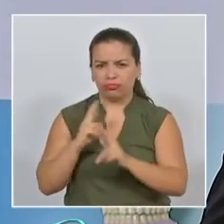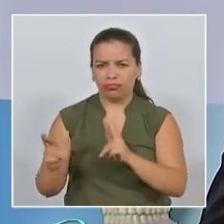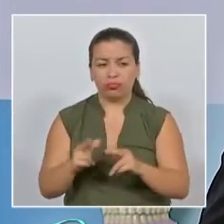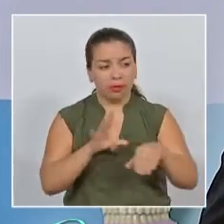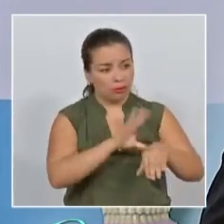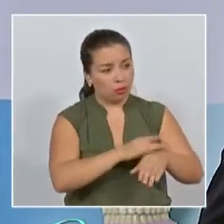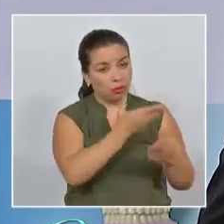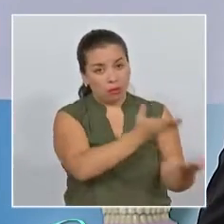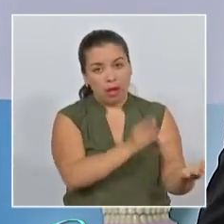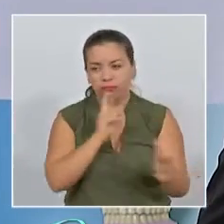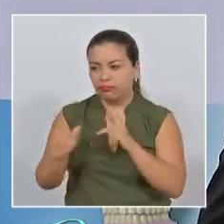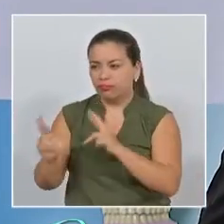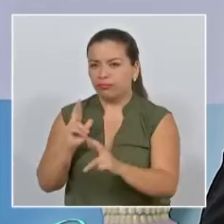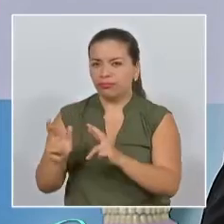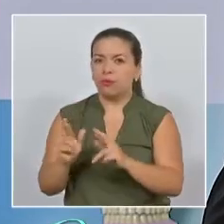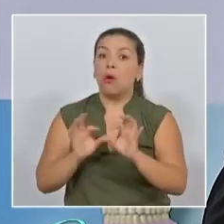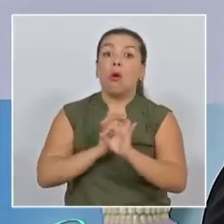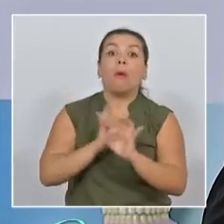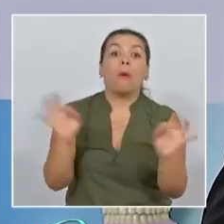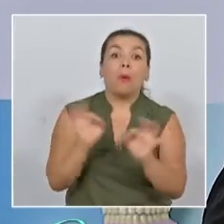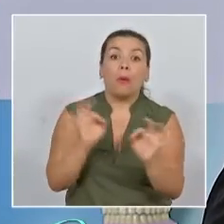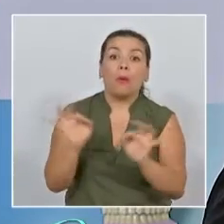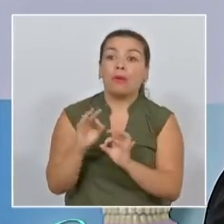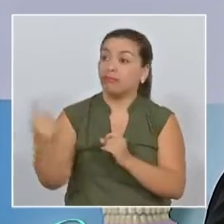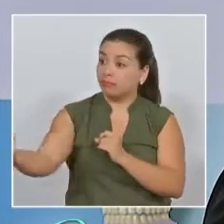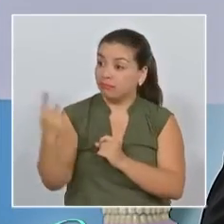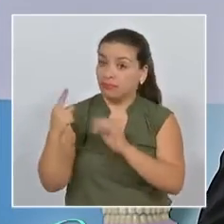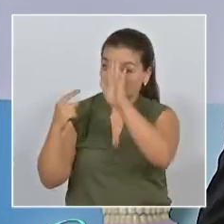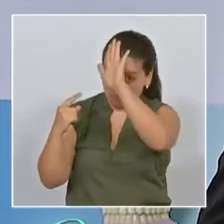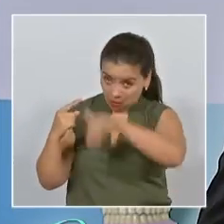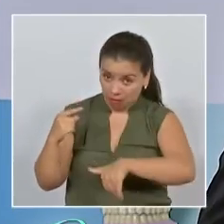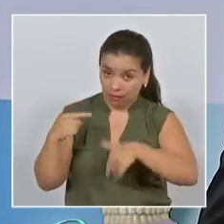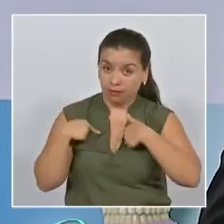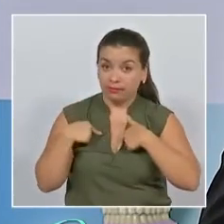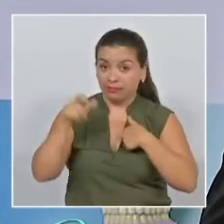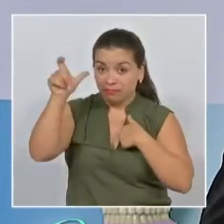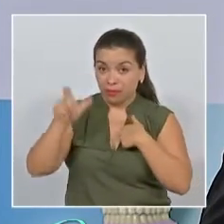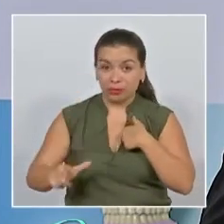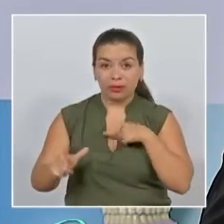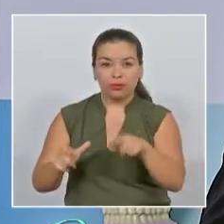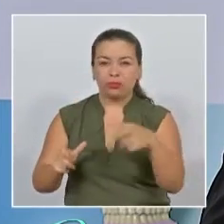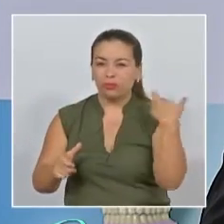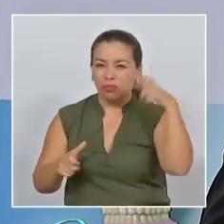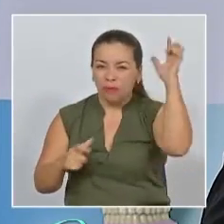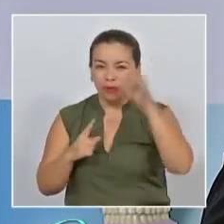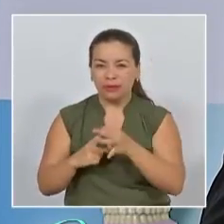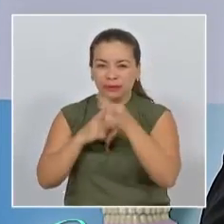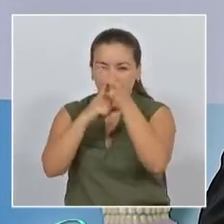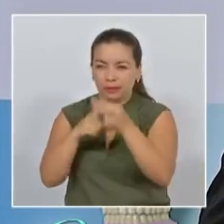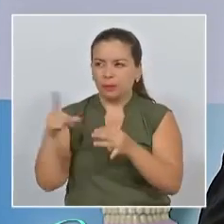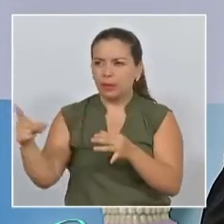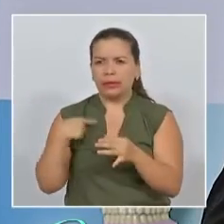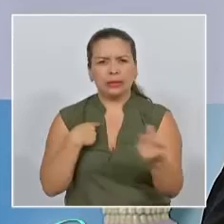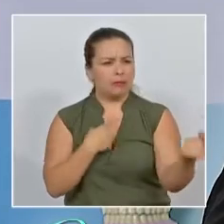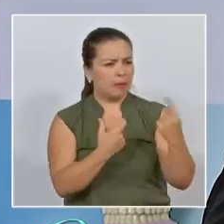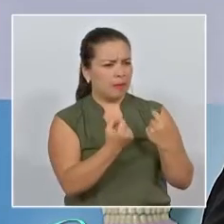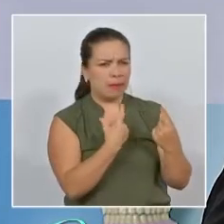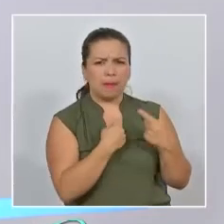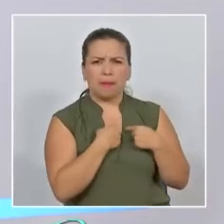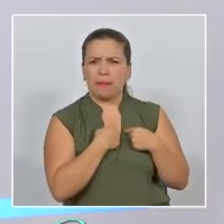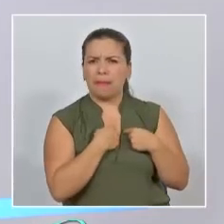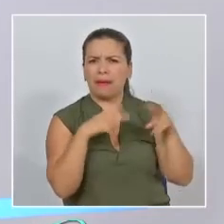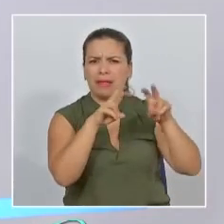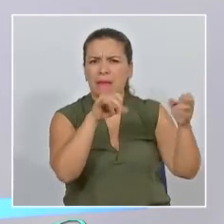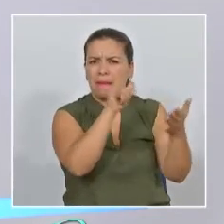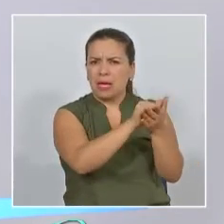doctor Jorge Enrique Rojas o trayendo los invitados especialistas cuando amerite realmente las preguntas de ustedes, ¿no es cierto?